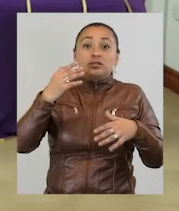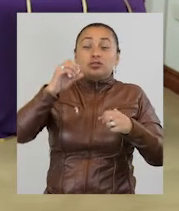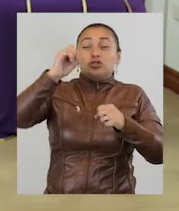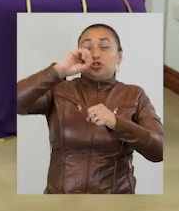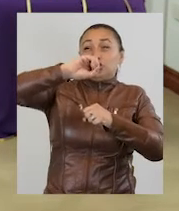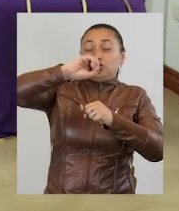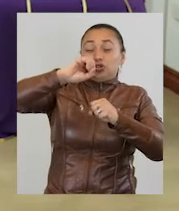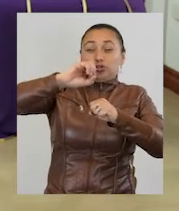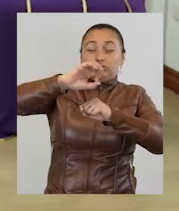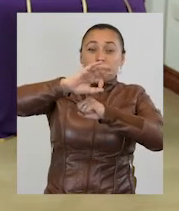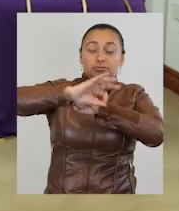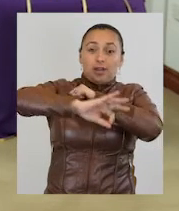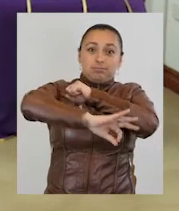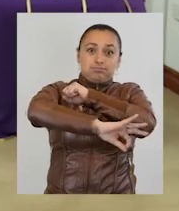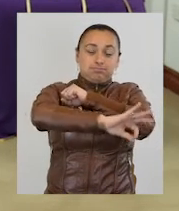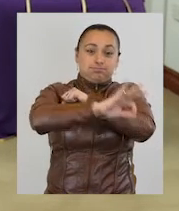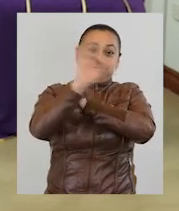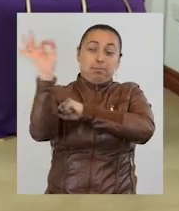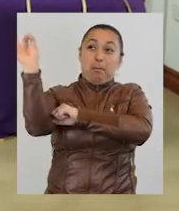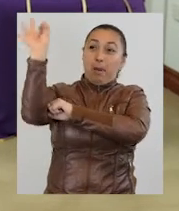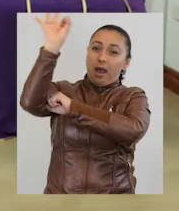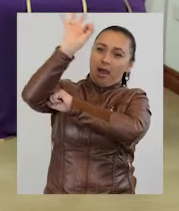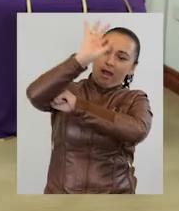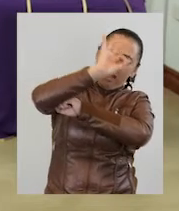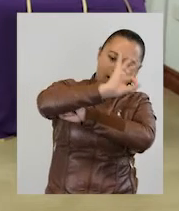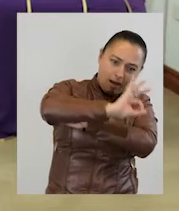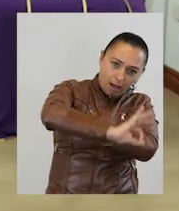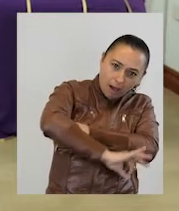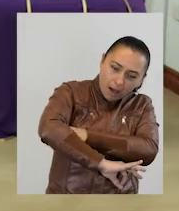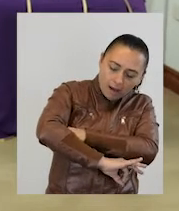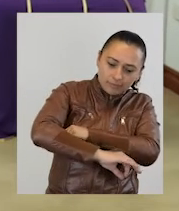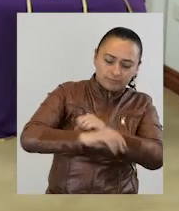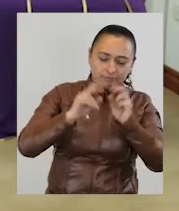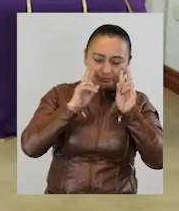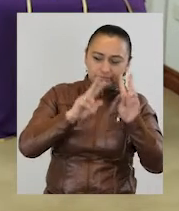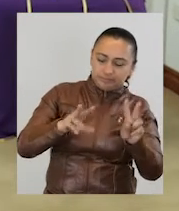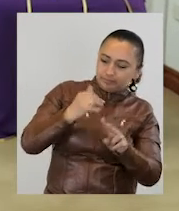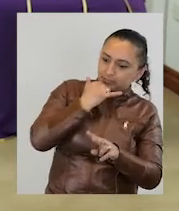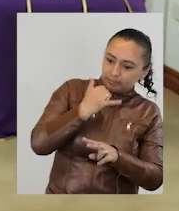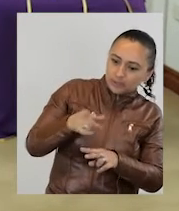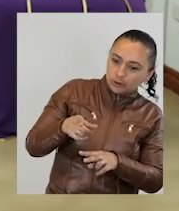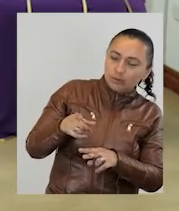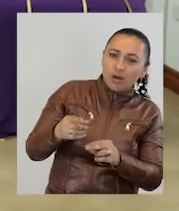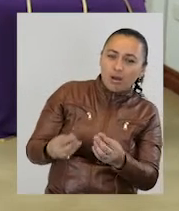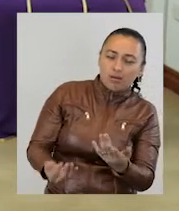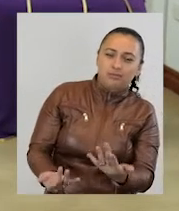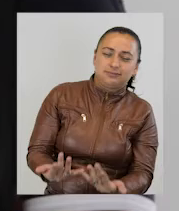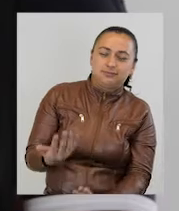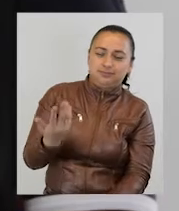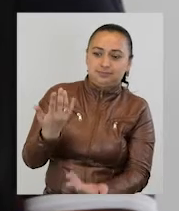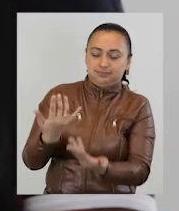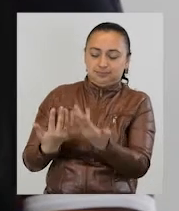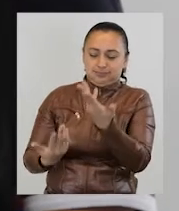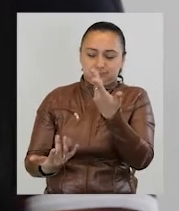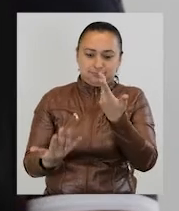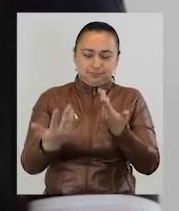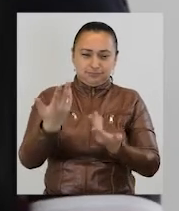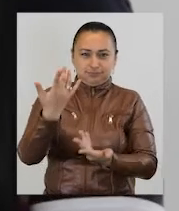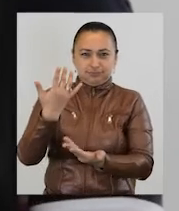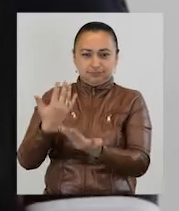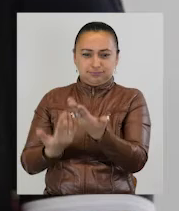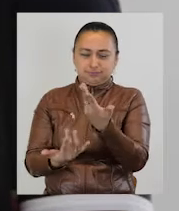se puso el sol, hubo una densa oscuridad y sucedió porque un brasero humeante se apoderó de